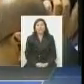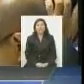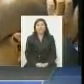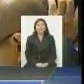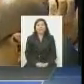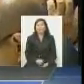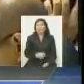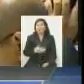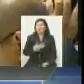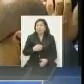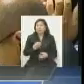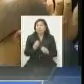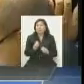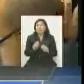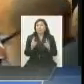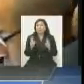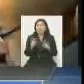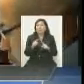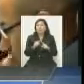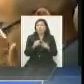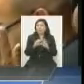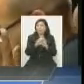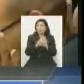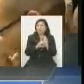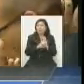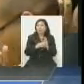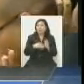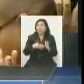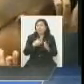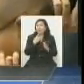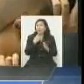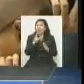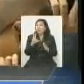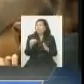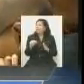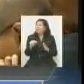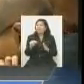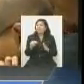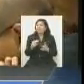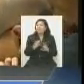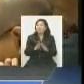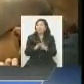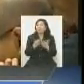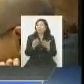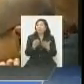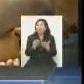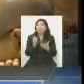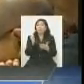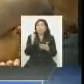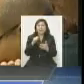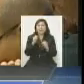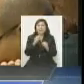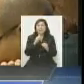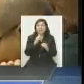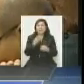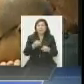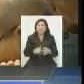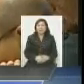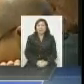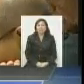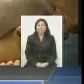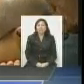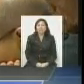Claro, no pueden ejecutar porque el Tribunal Constitucional podría decir, no señores, que se reabra la parada. Por lo tanto, sí está